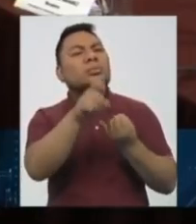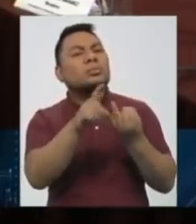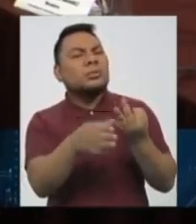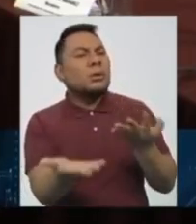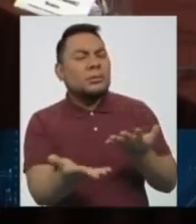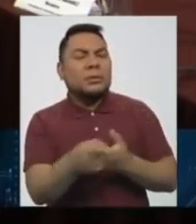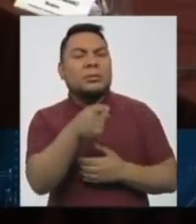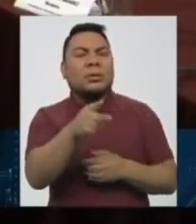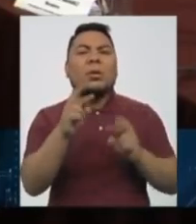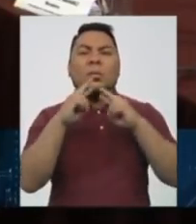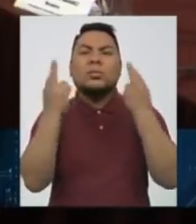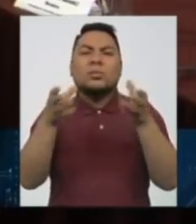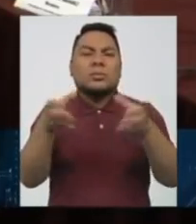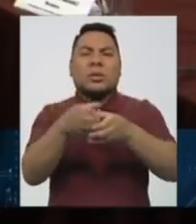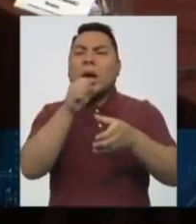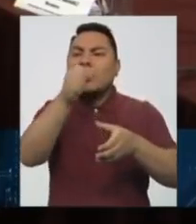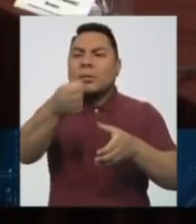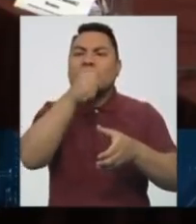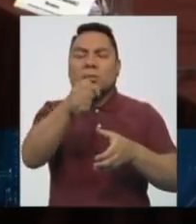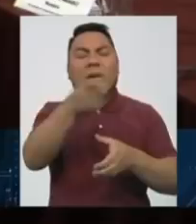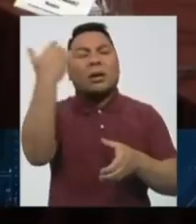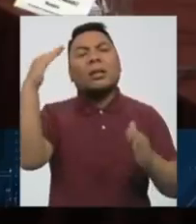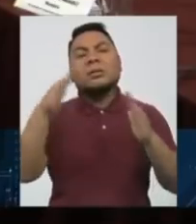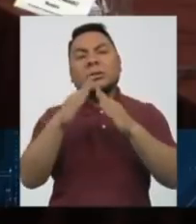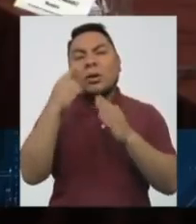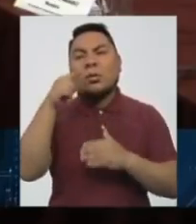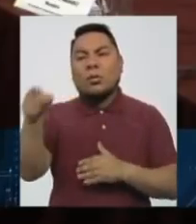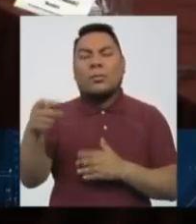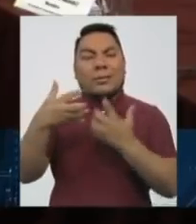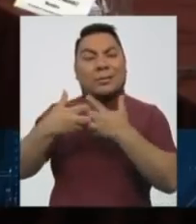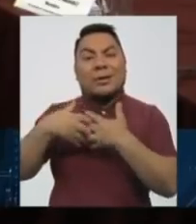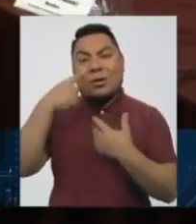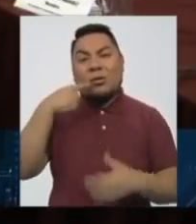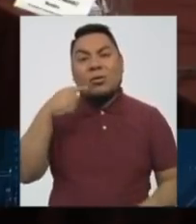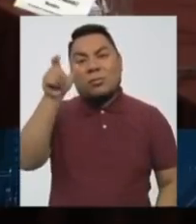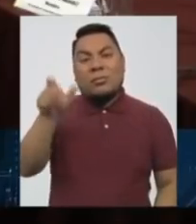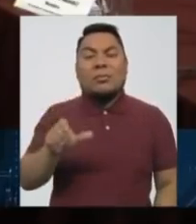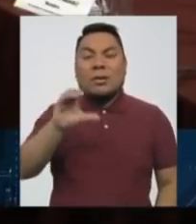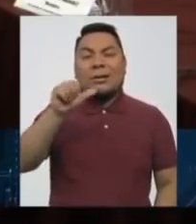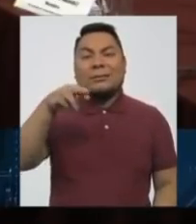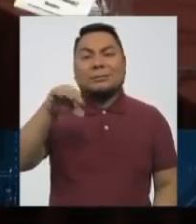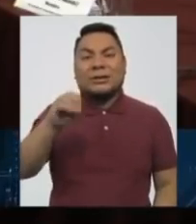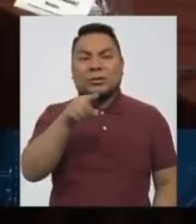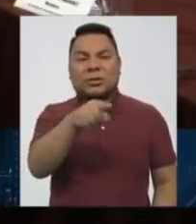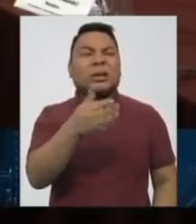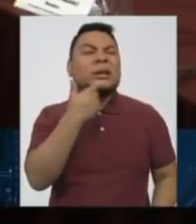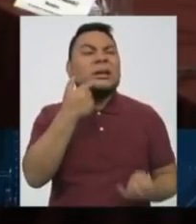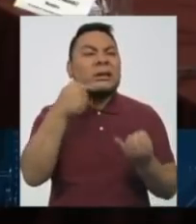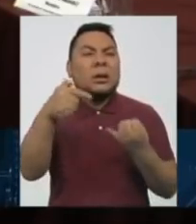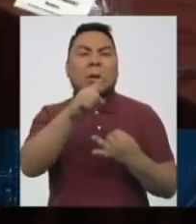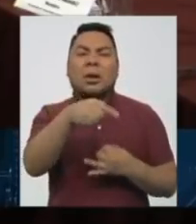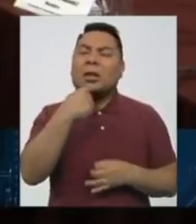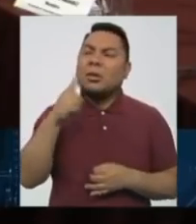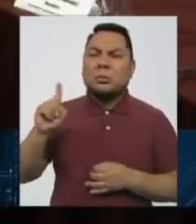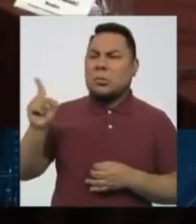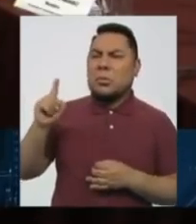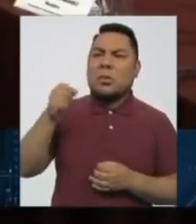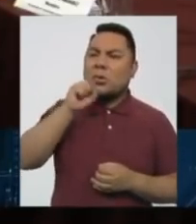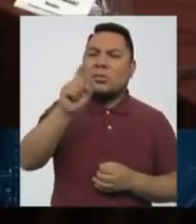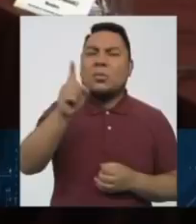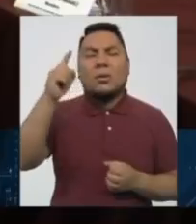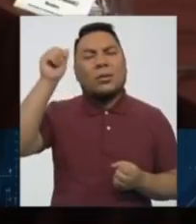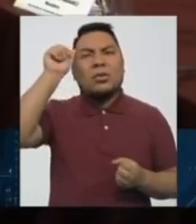cuales se habían reunido en la casa de Antonio Camayo, el empresario también, que aparentemente tenía estas relaciones